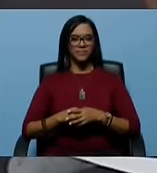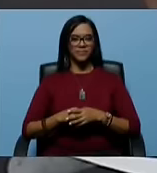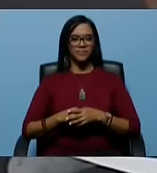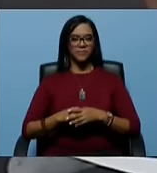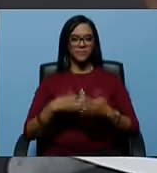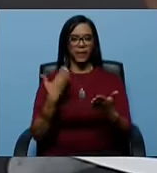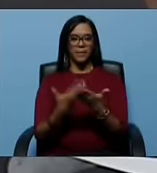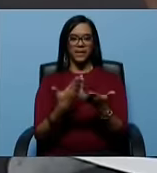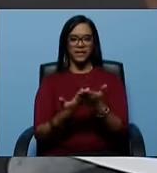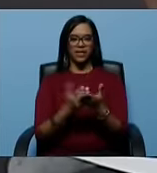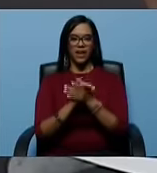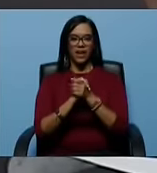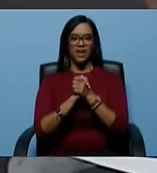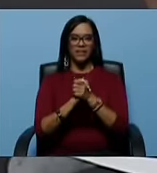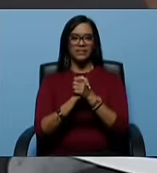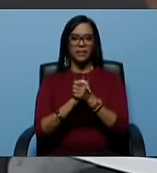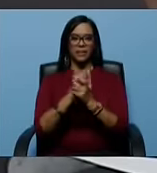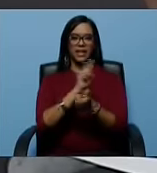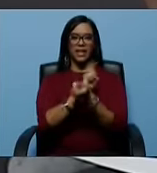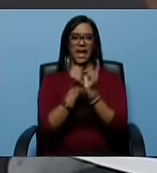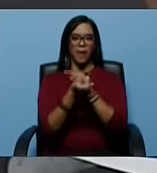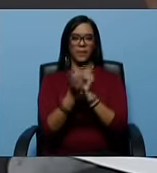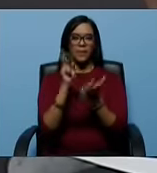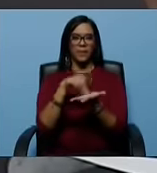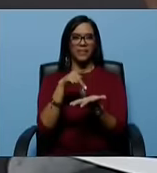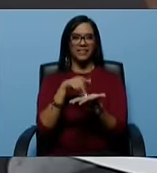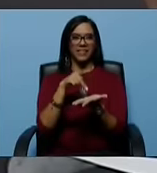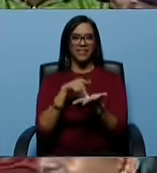Partido Alianza para el Cambio, presente.